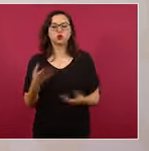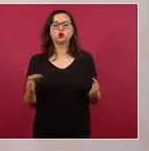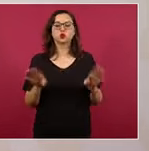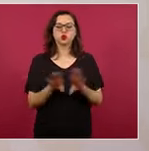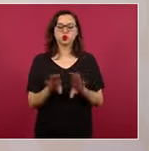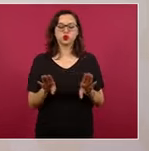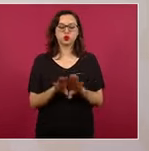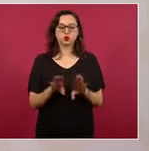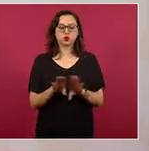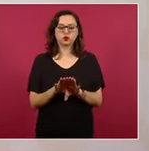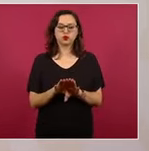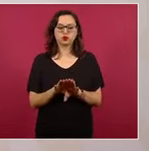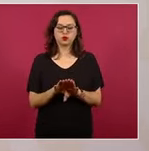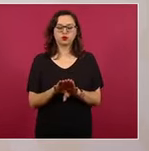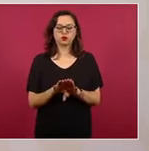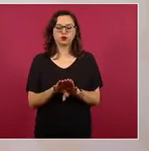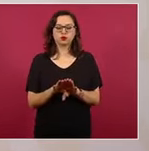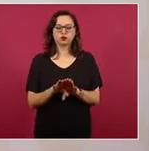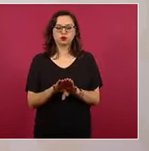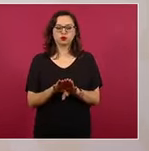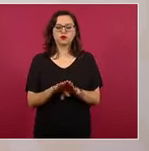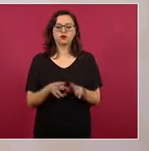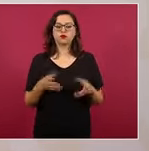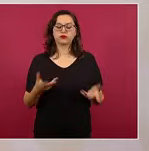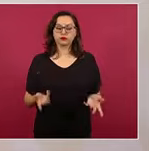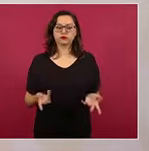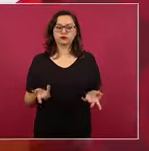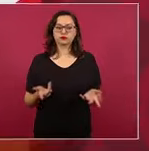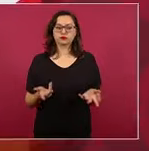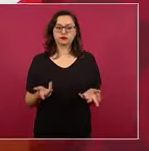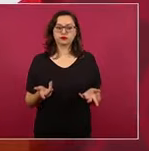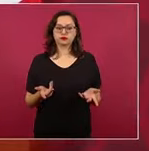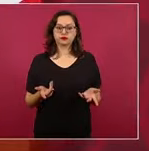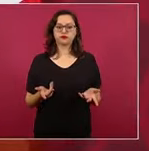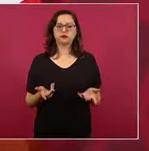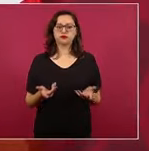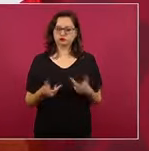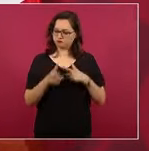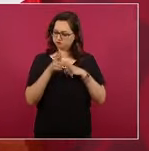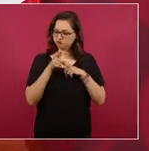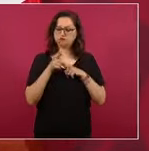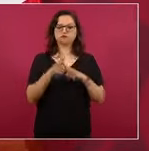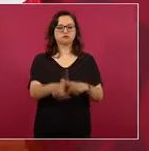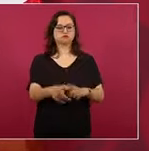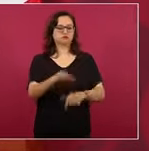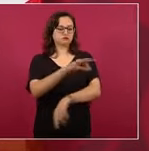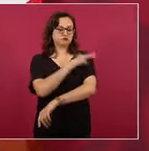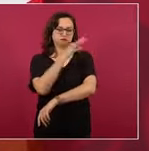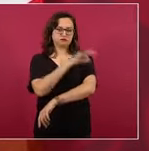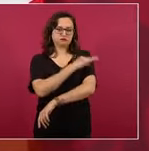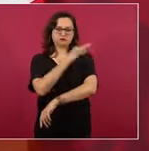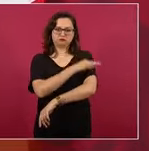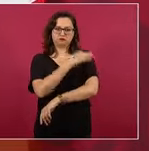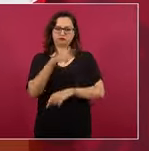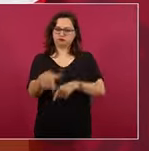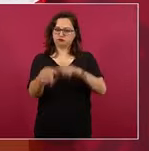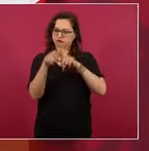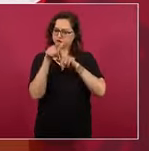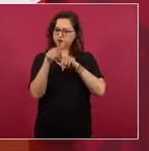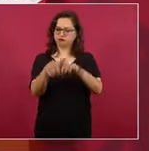Dedicamos abril a vacunar, vamos a seguir vacunando. Se van a